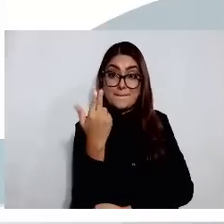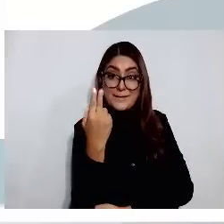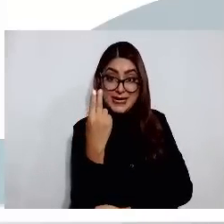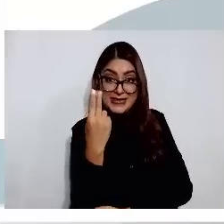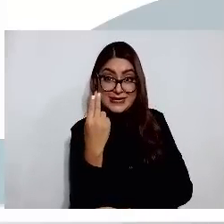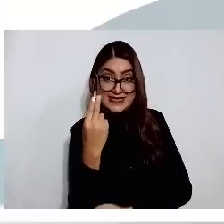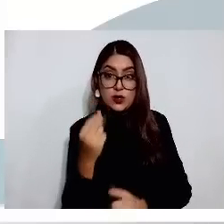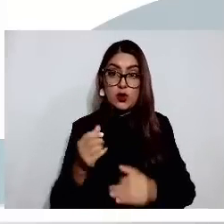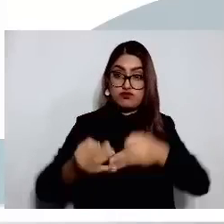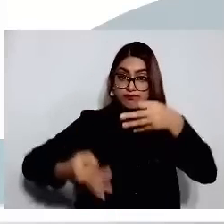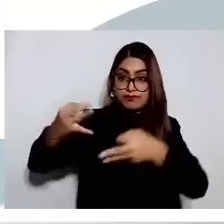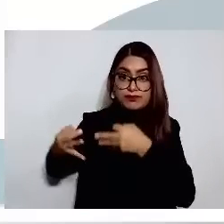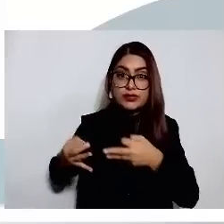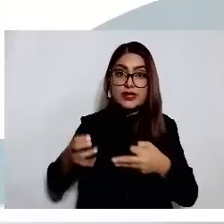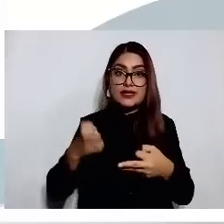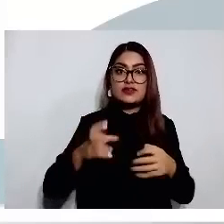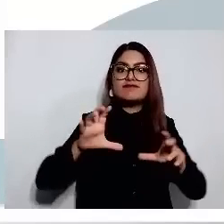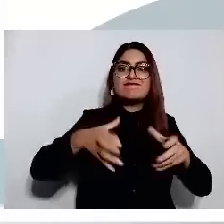de abogados,